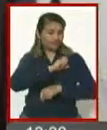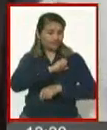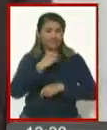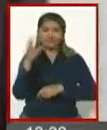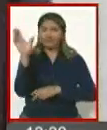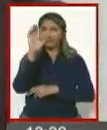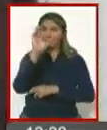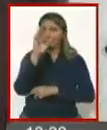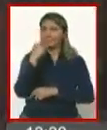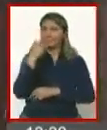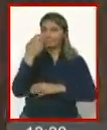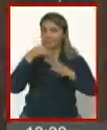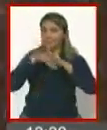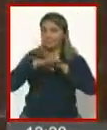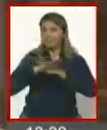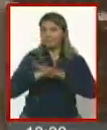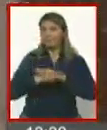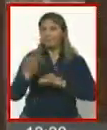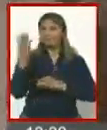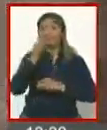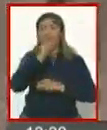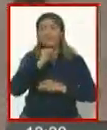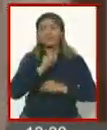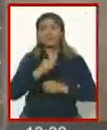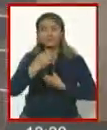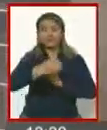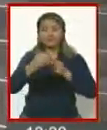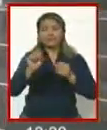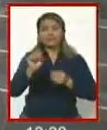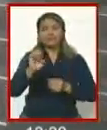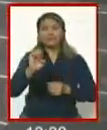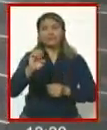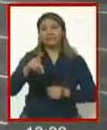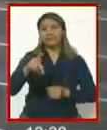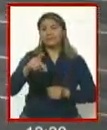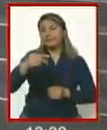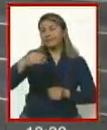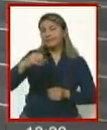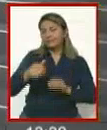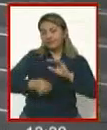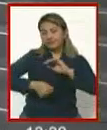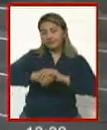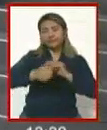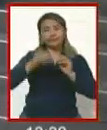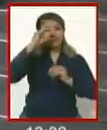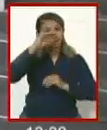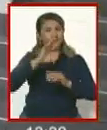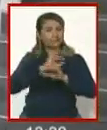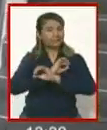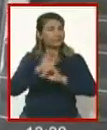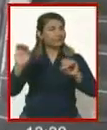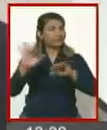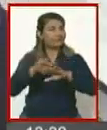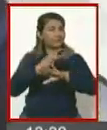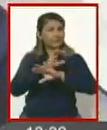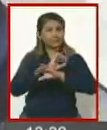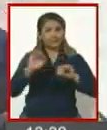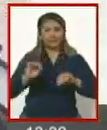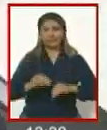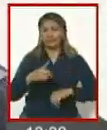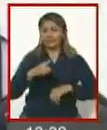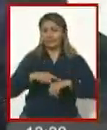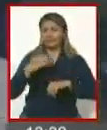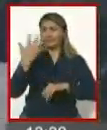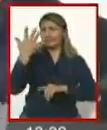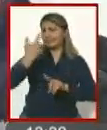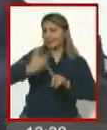realizó la búsqueda en el interior de las antiguas instalaciones del CEGIP, donde supuestamente se escondió. Sin embargo, no encontraron nada. Hace tiempo,